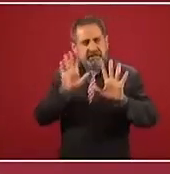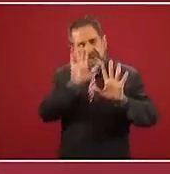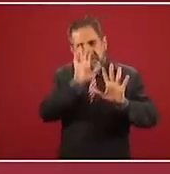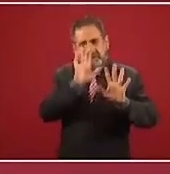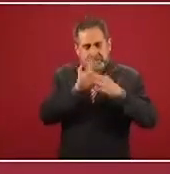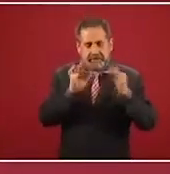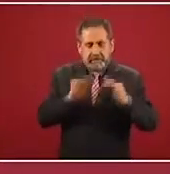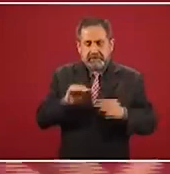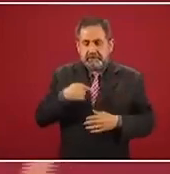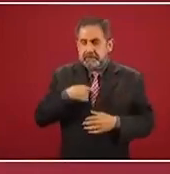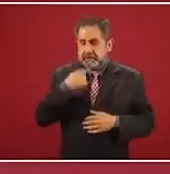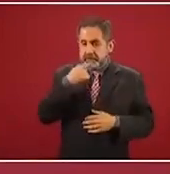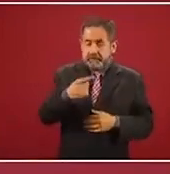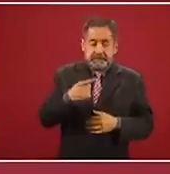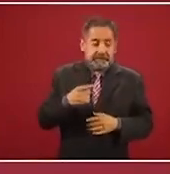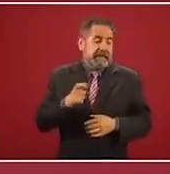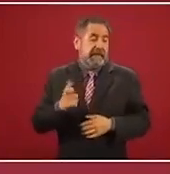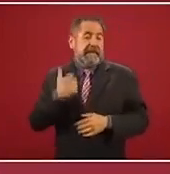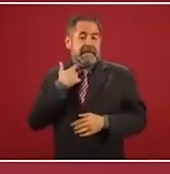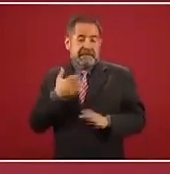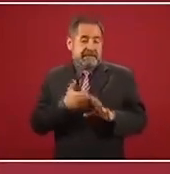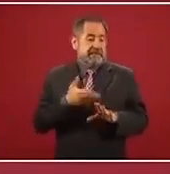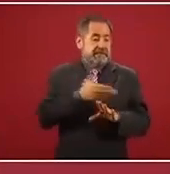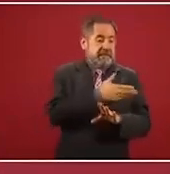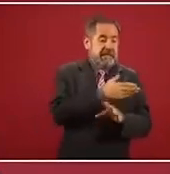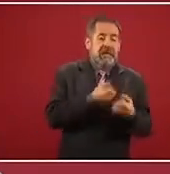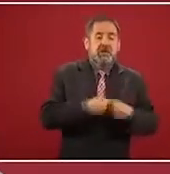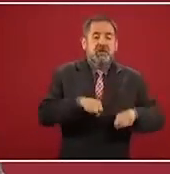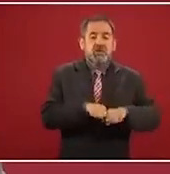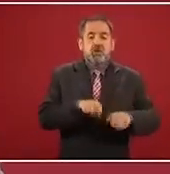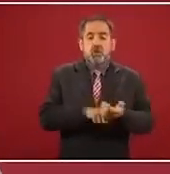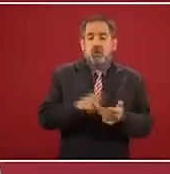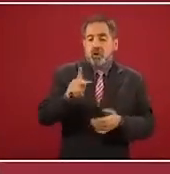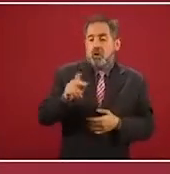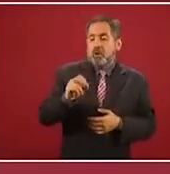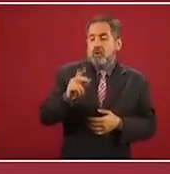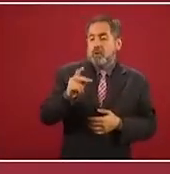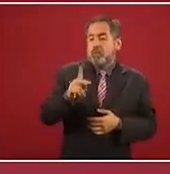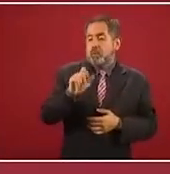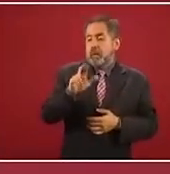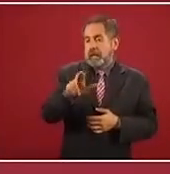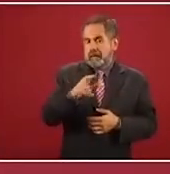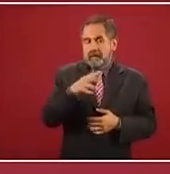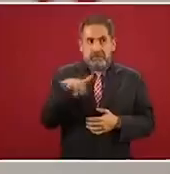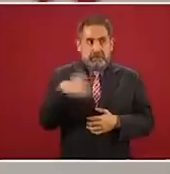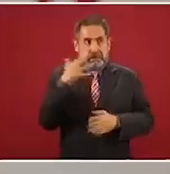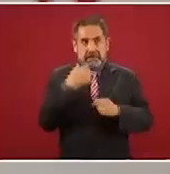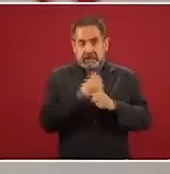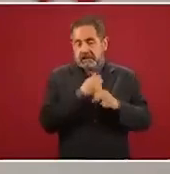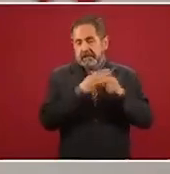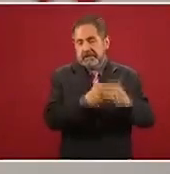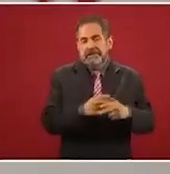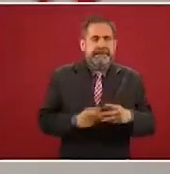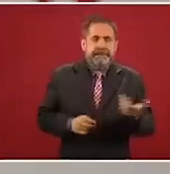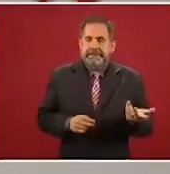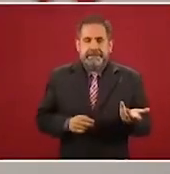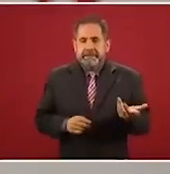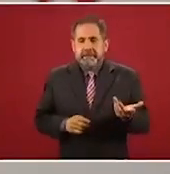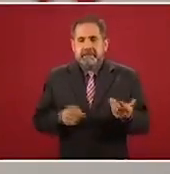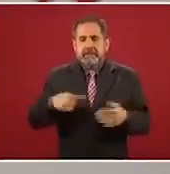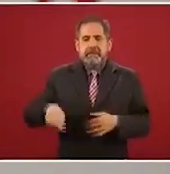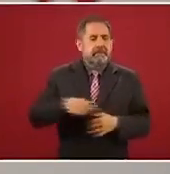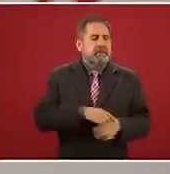que el modelo previo, el modelo de seguro popular que privó durante 15 años, era tan solo un mecanismo de